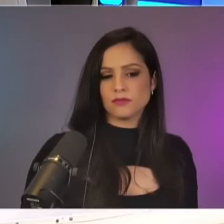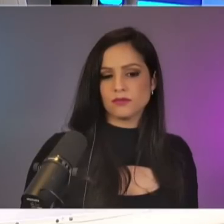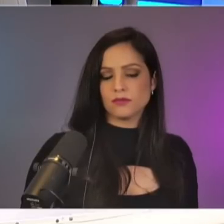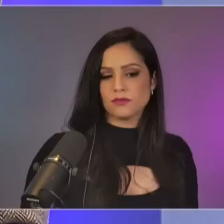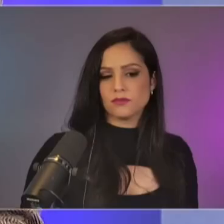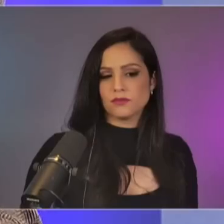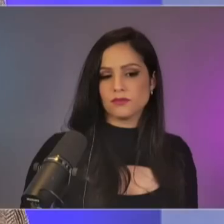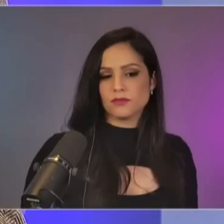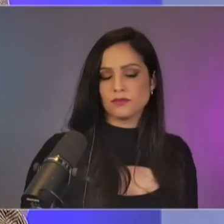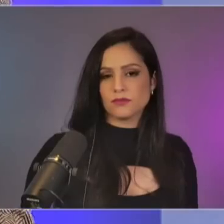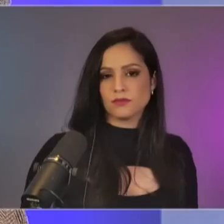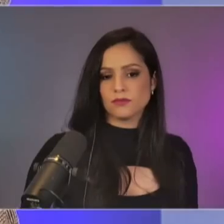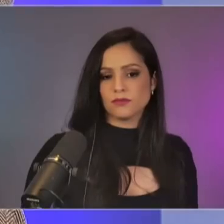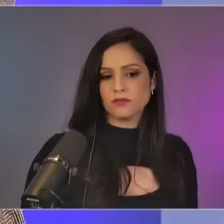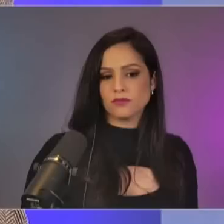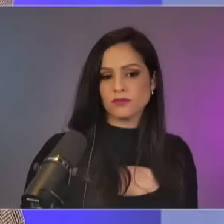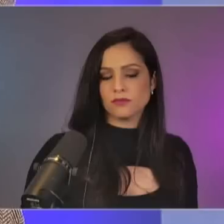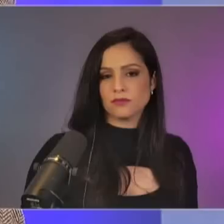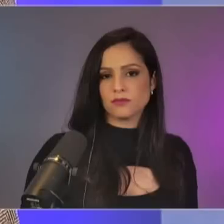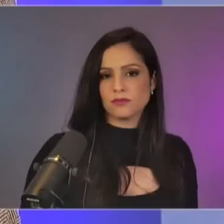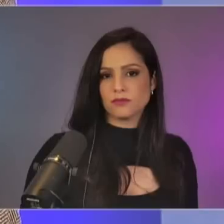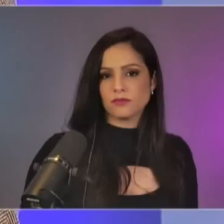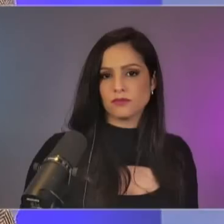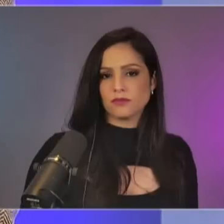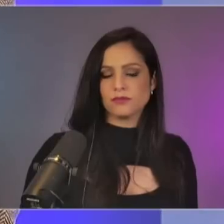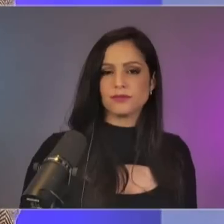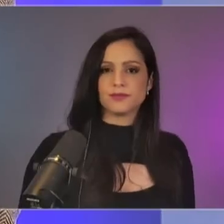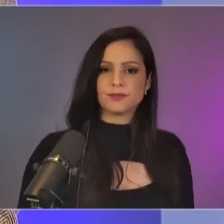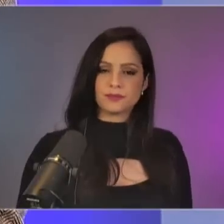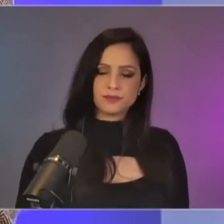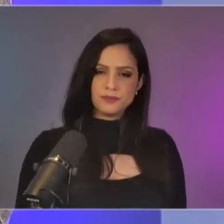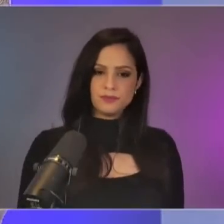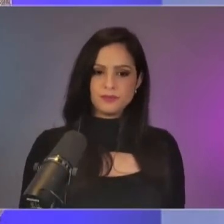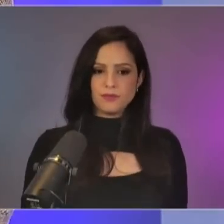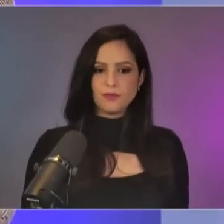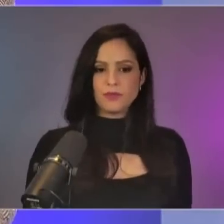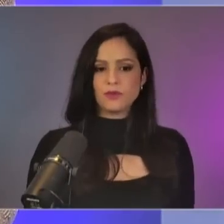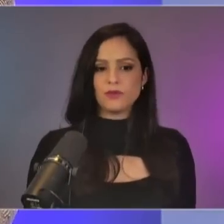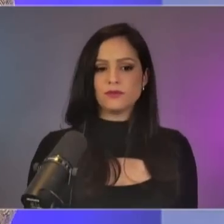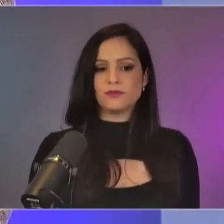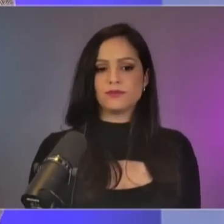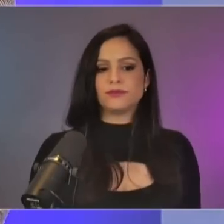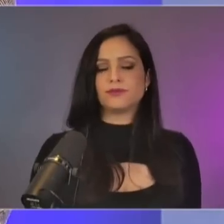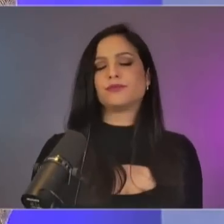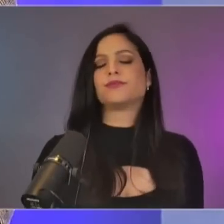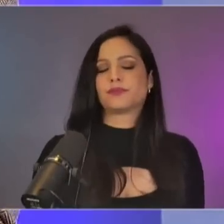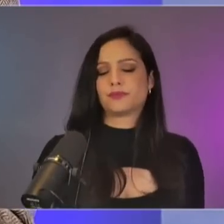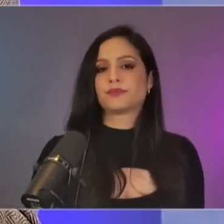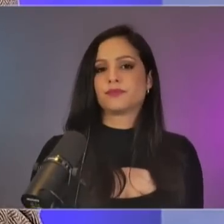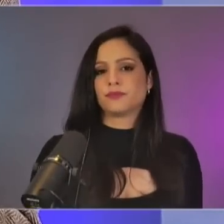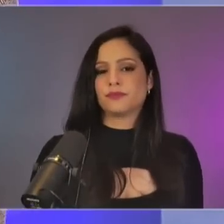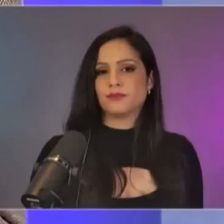variable tú tienes en este momento no existe en el país un ente que genere